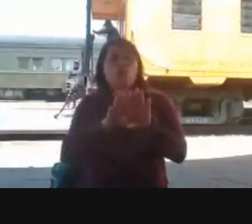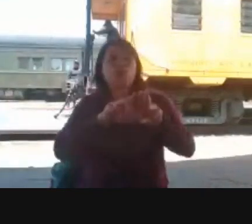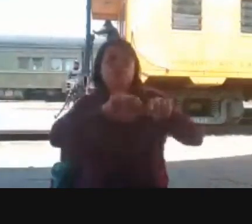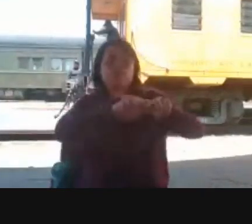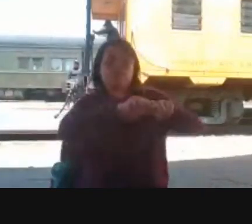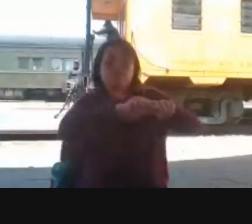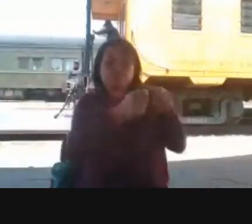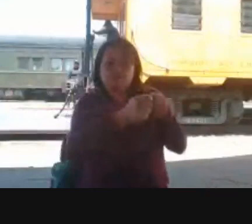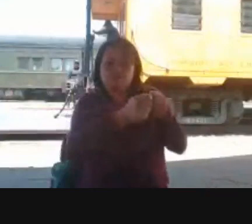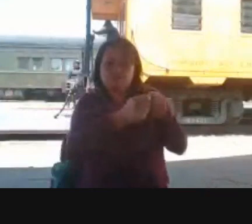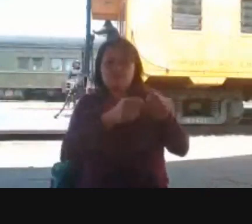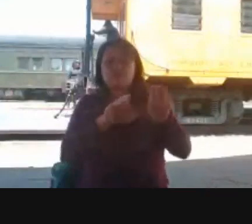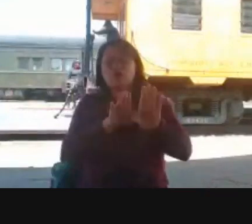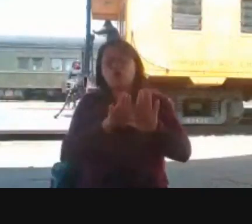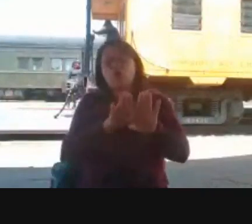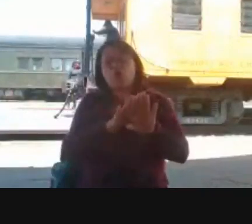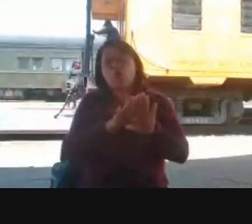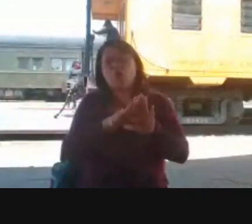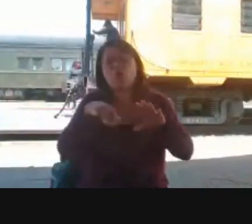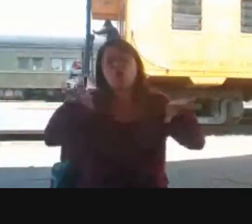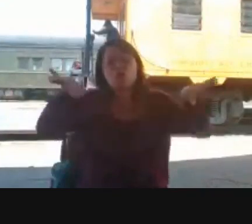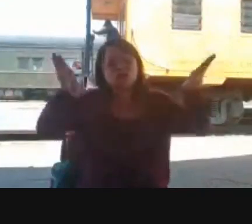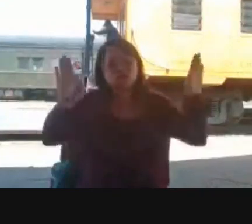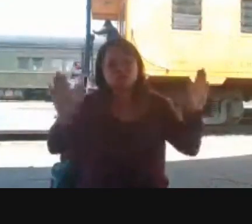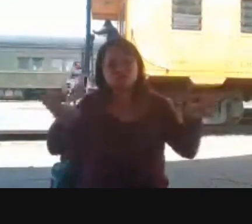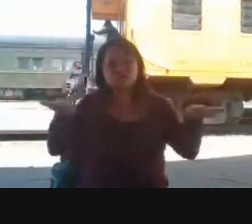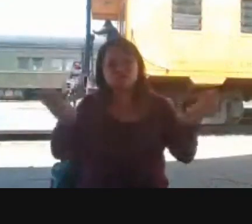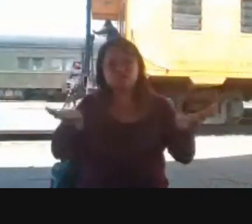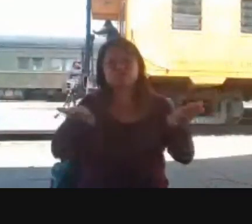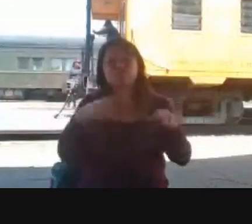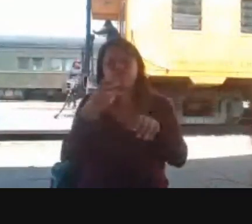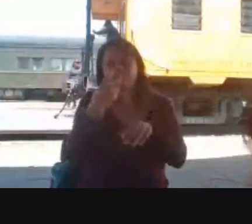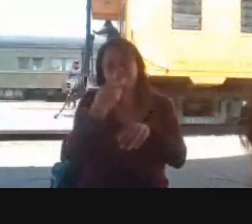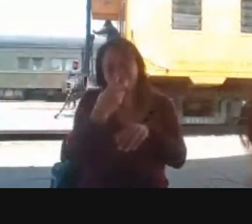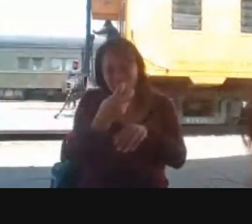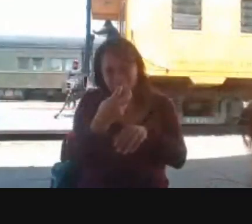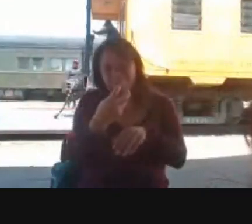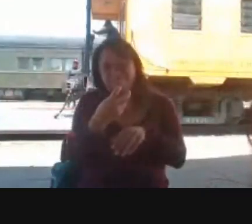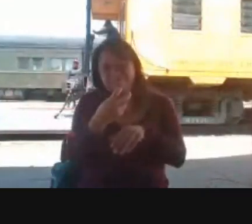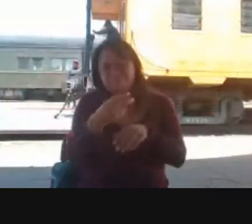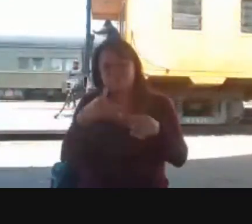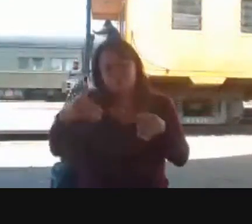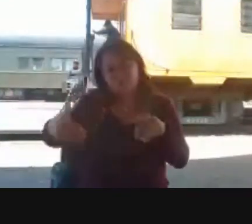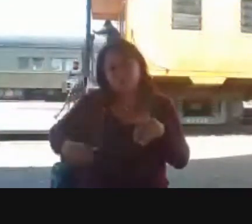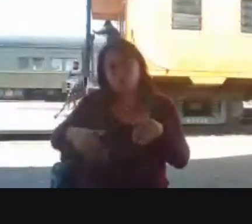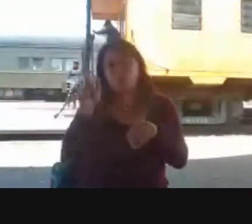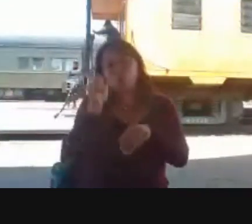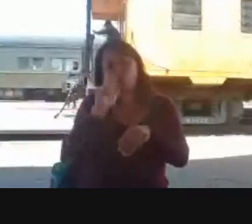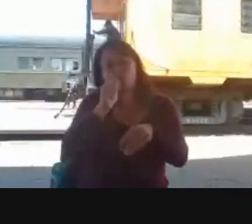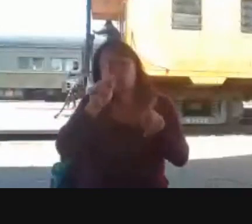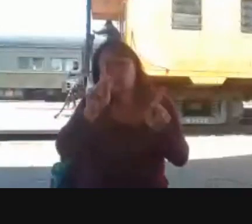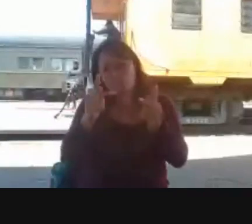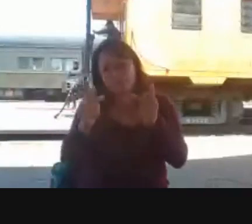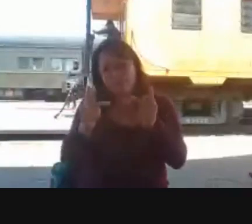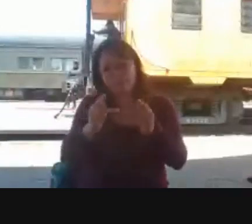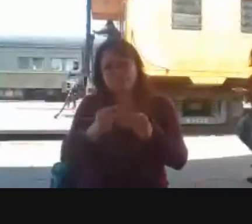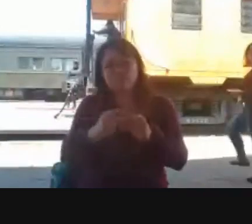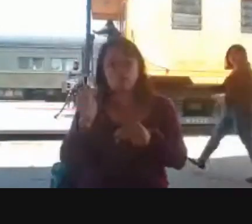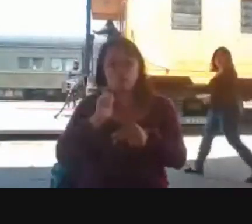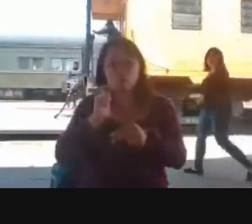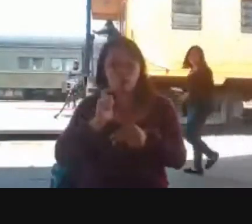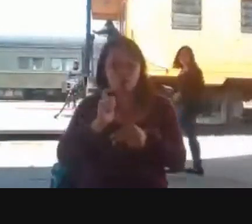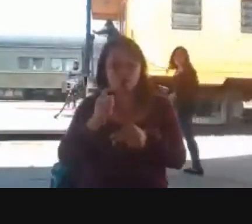la hora de bajarlo para la venta o algo así. Este pajarito llegó a una casa por Tepeaca, con las patas amarradas